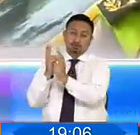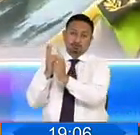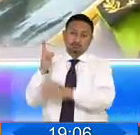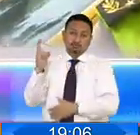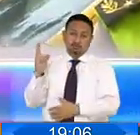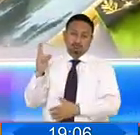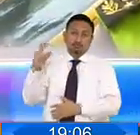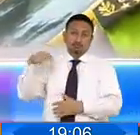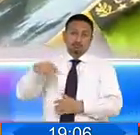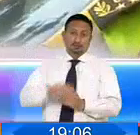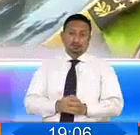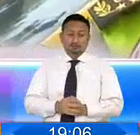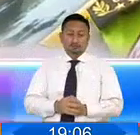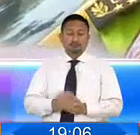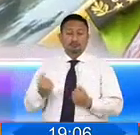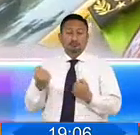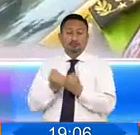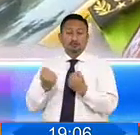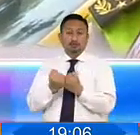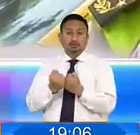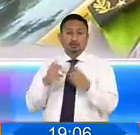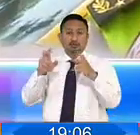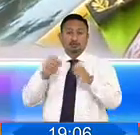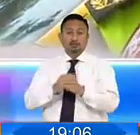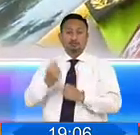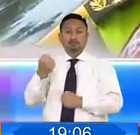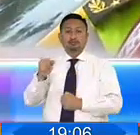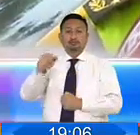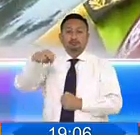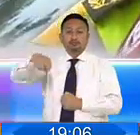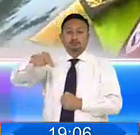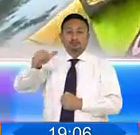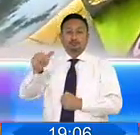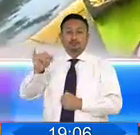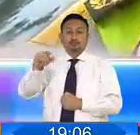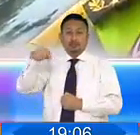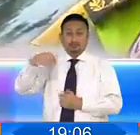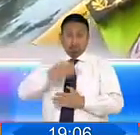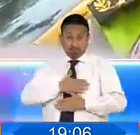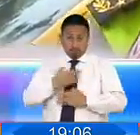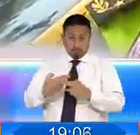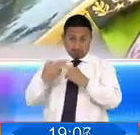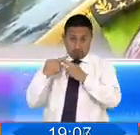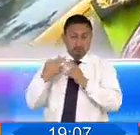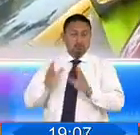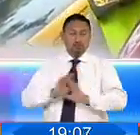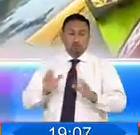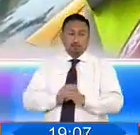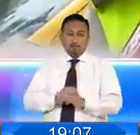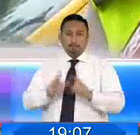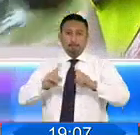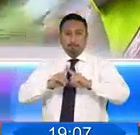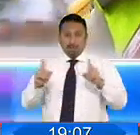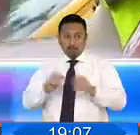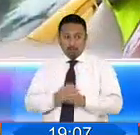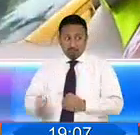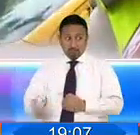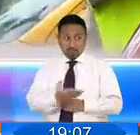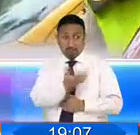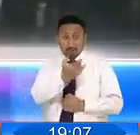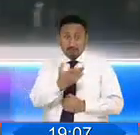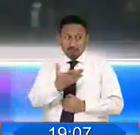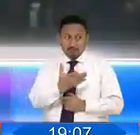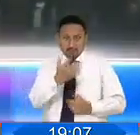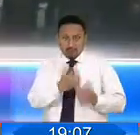estamos apoyando al tema de la SNAI. No es nuestra función, pero al ver que se está alterando el